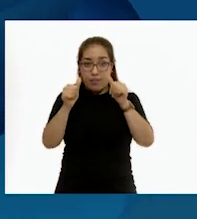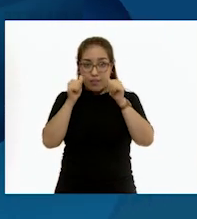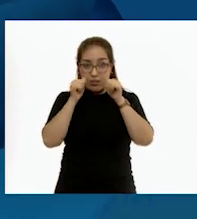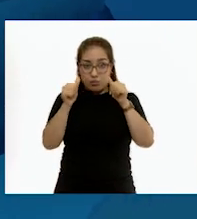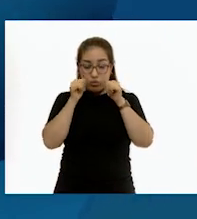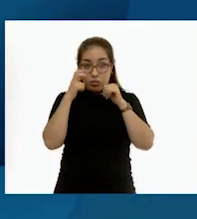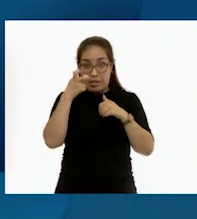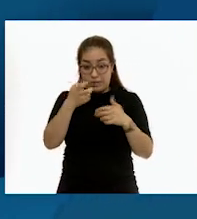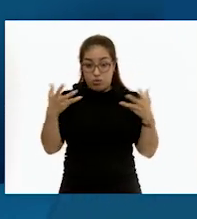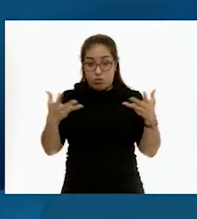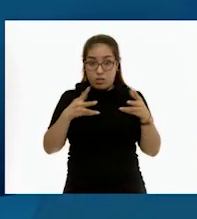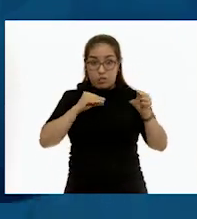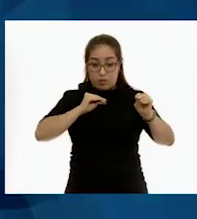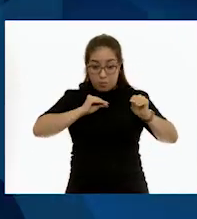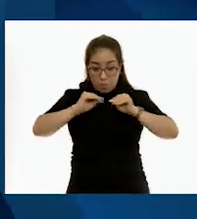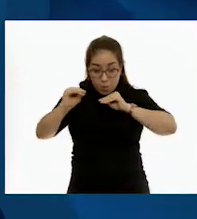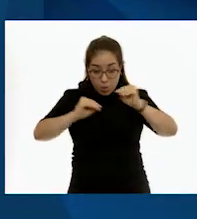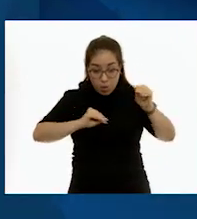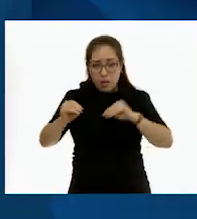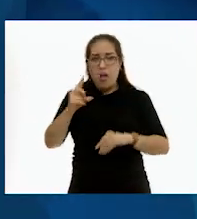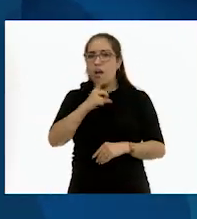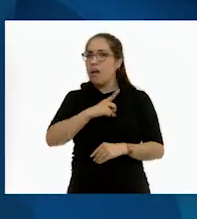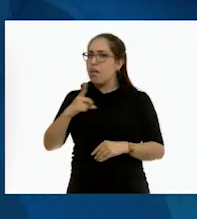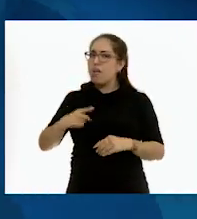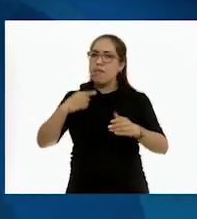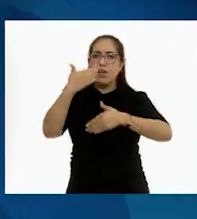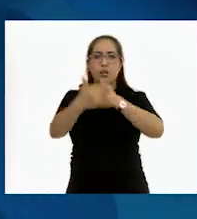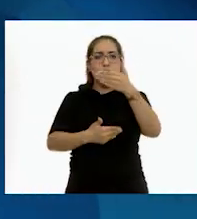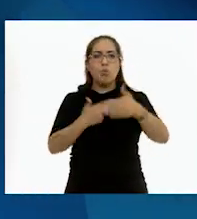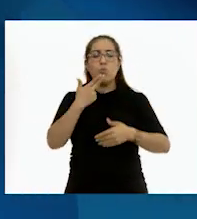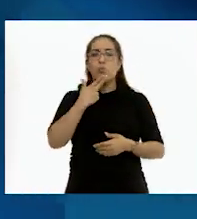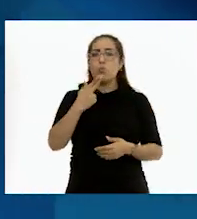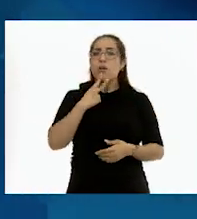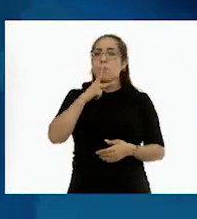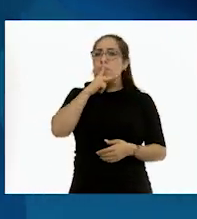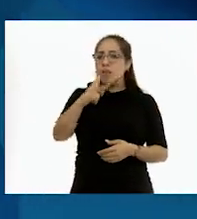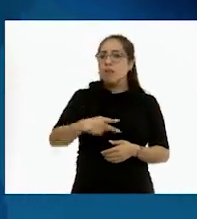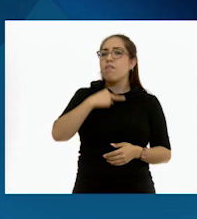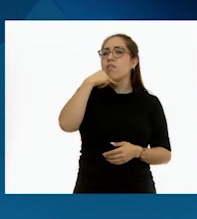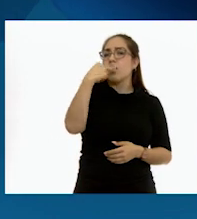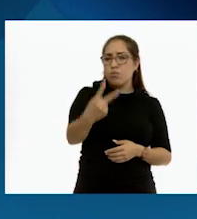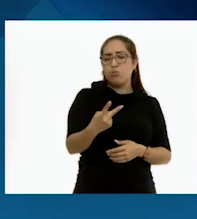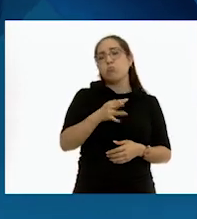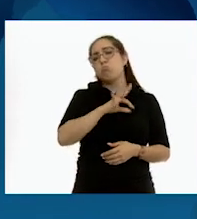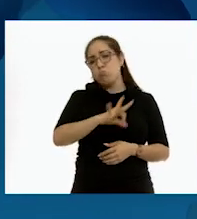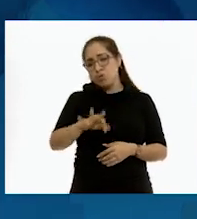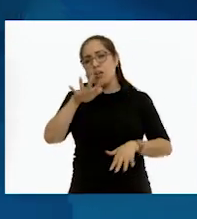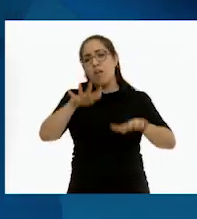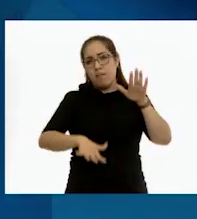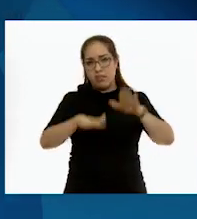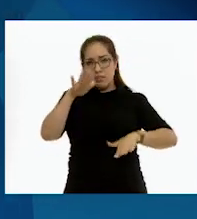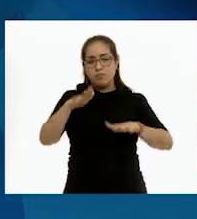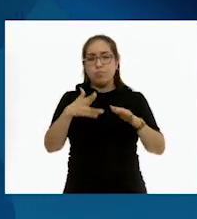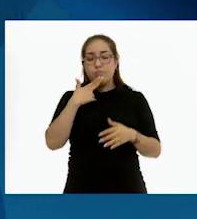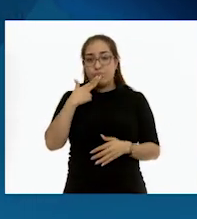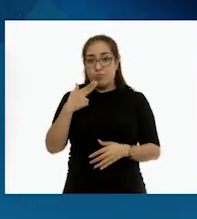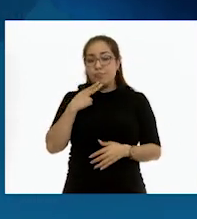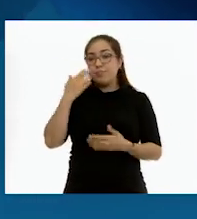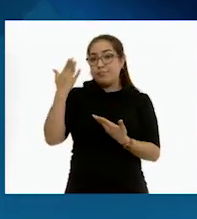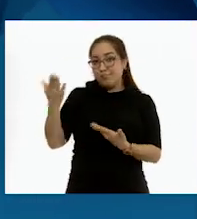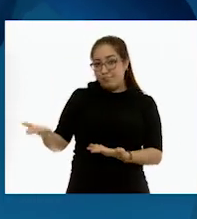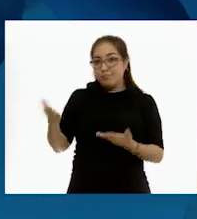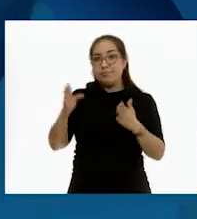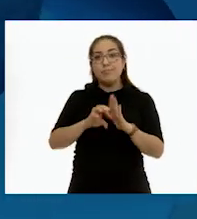se reproducen esos movimientos, puede seguirse usando la palabra, si el personaje y la situación lo requieren. En este